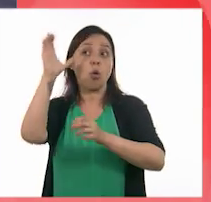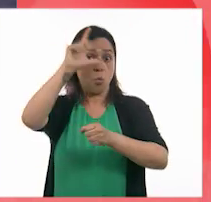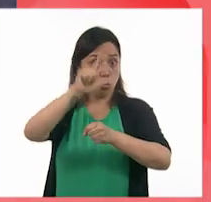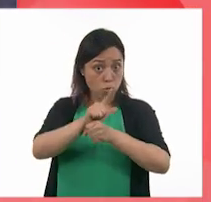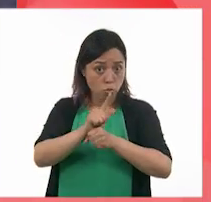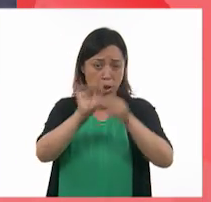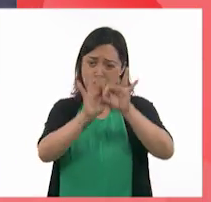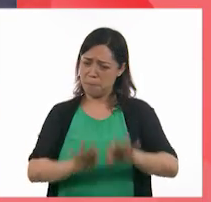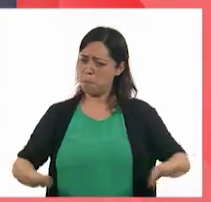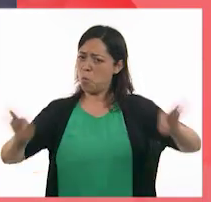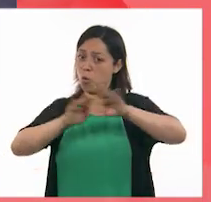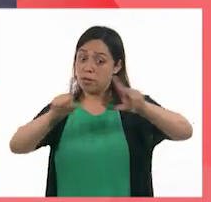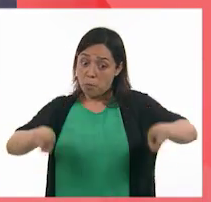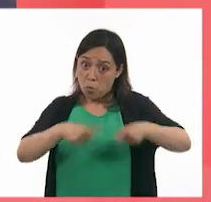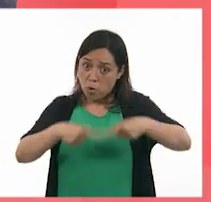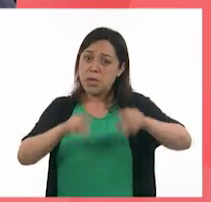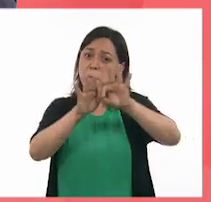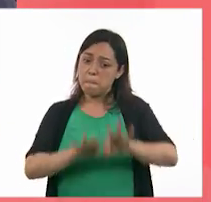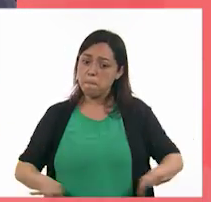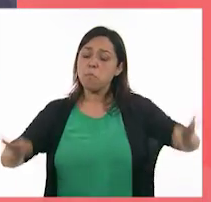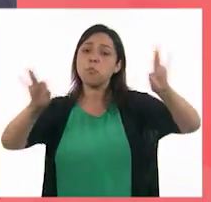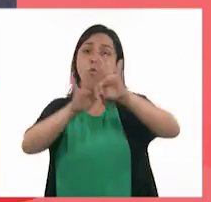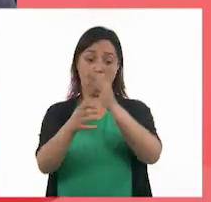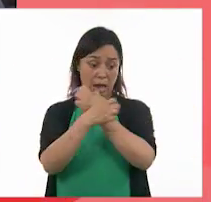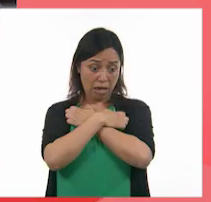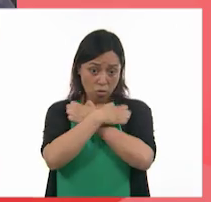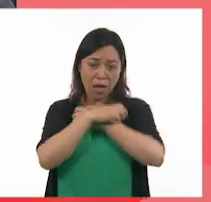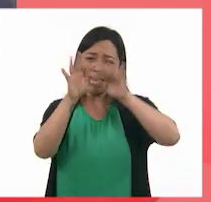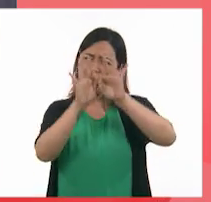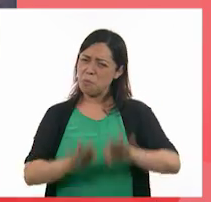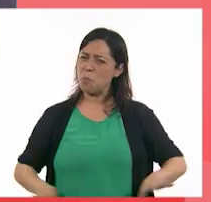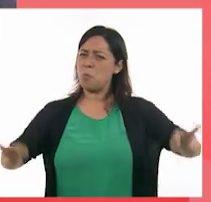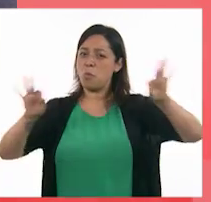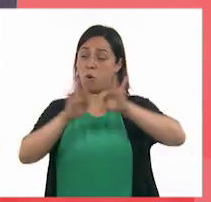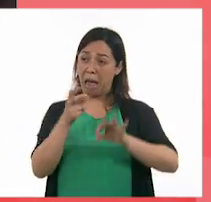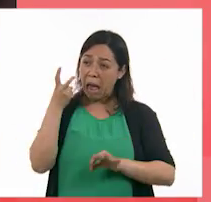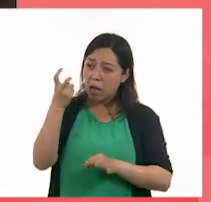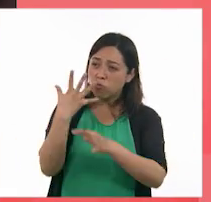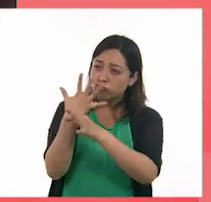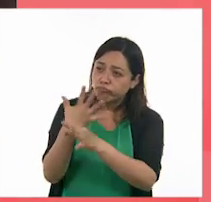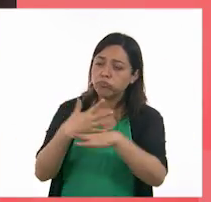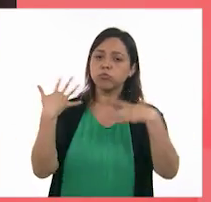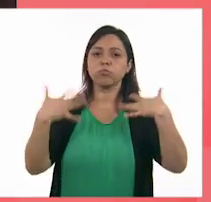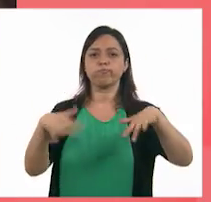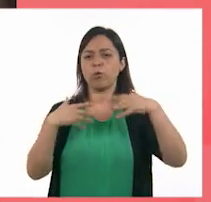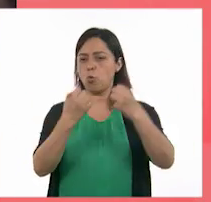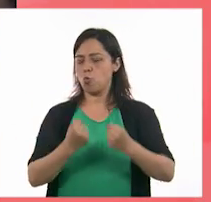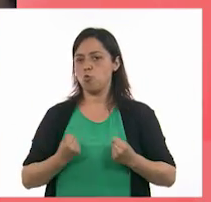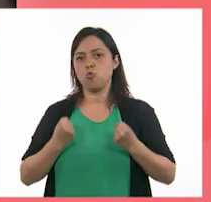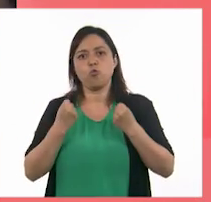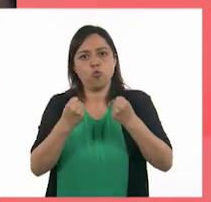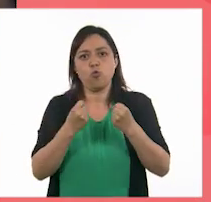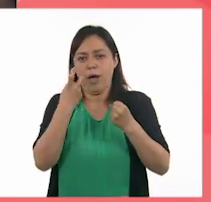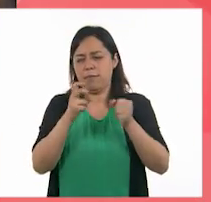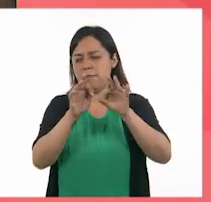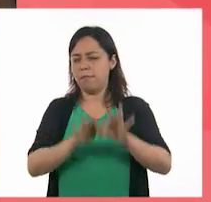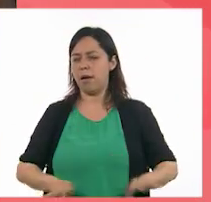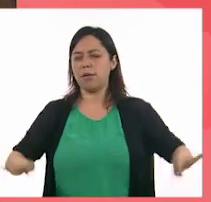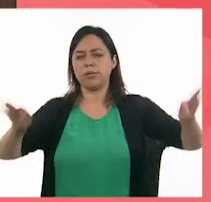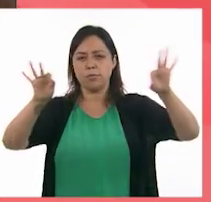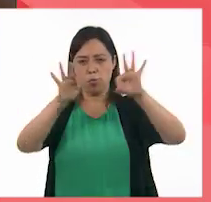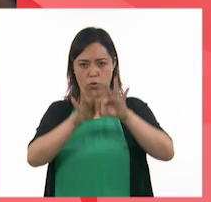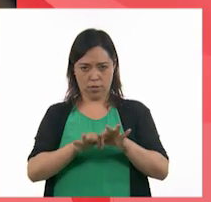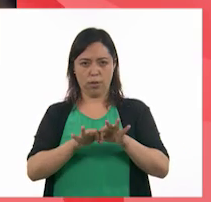que la música importa y que la educación importa. Entonces, creo yo que fue el mensaje más relevante del concierto. Se